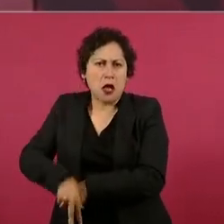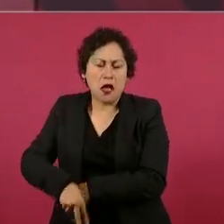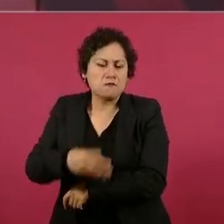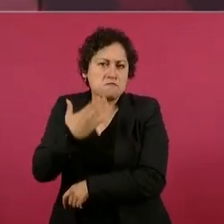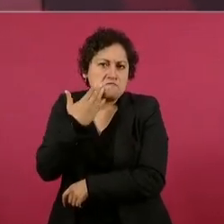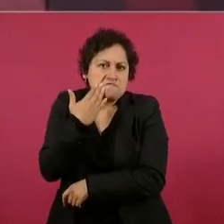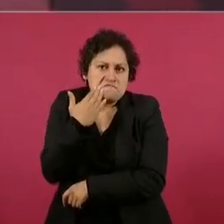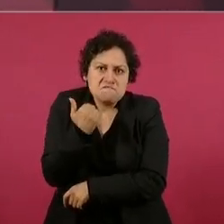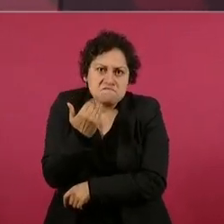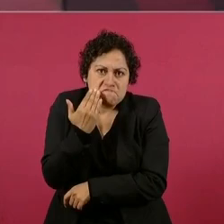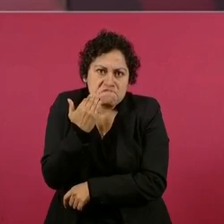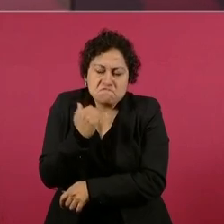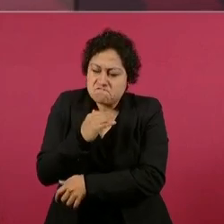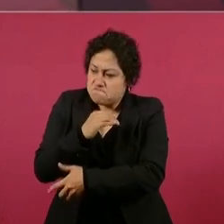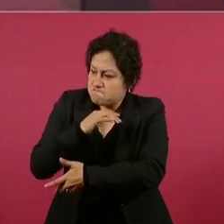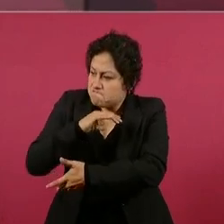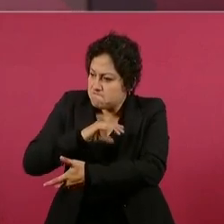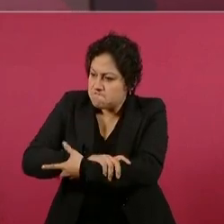sin diferencias.